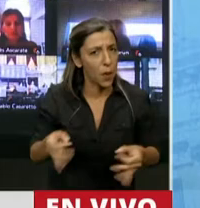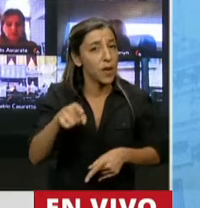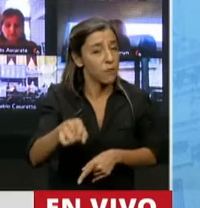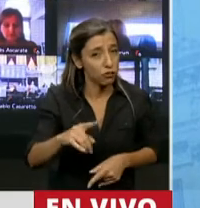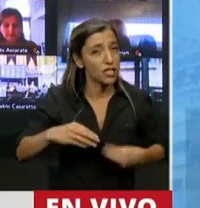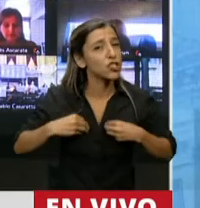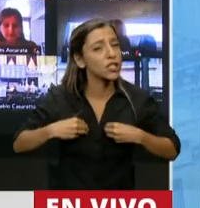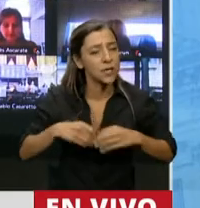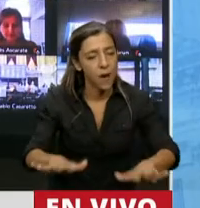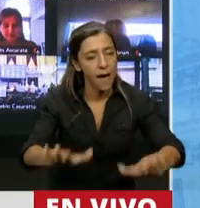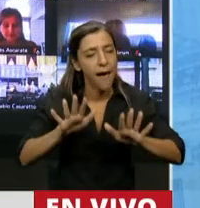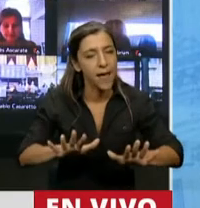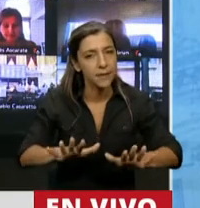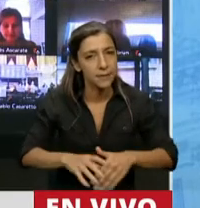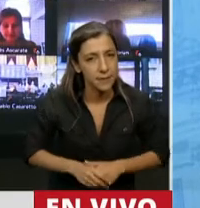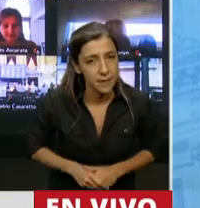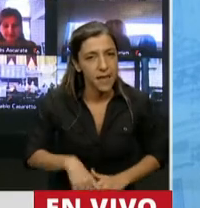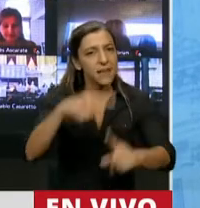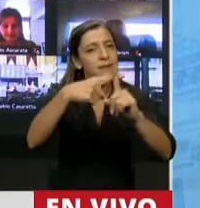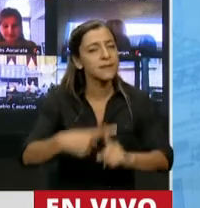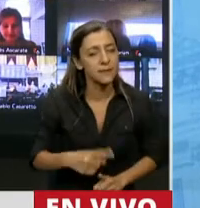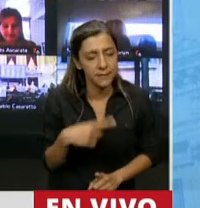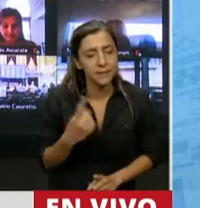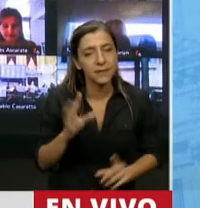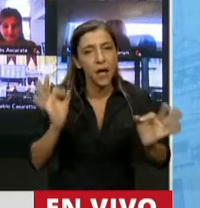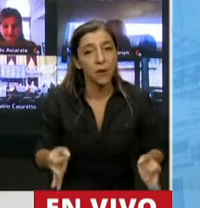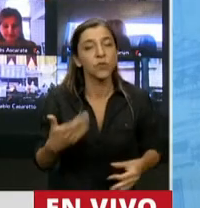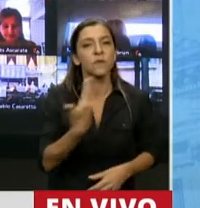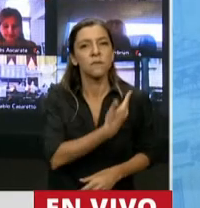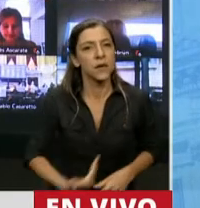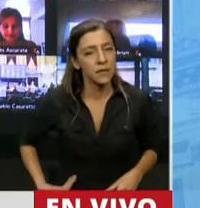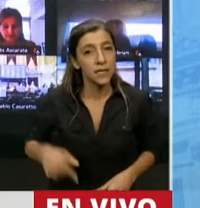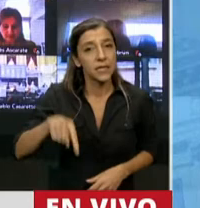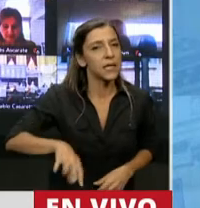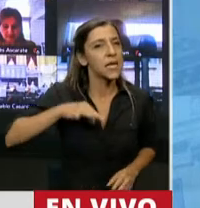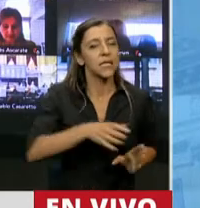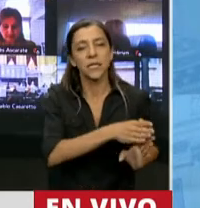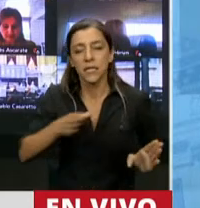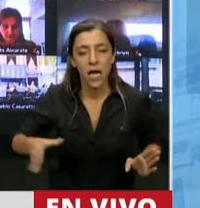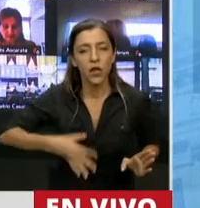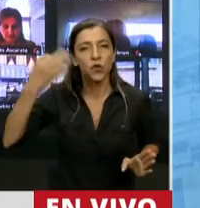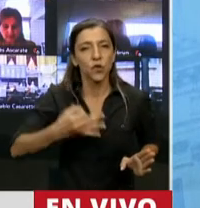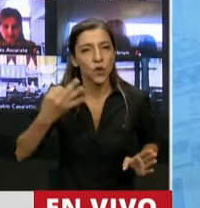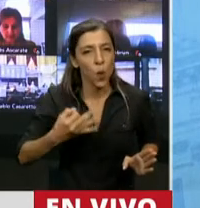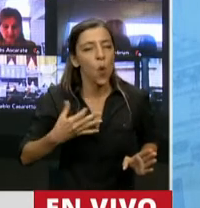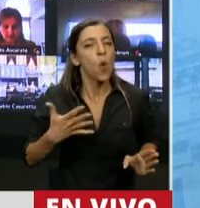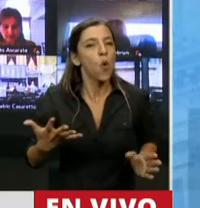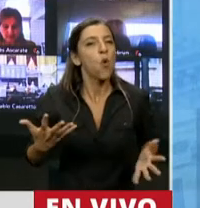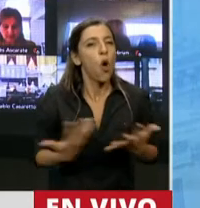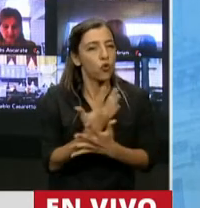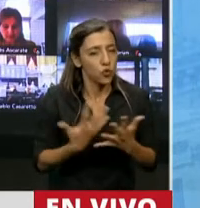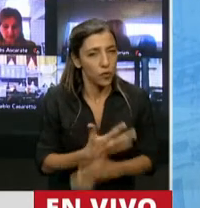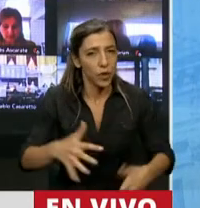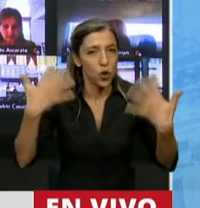presidente no hay ninguna duda que este tal vez sea el año más doloroso para nuestro pueblo sin